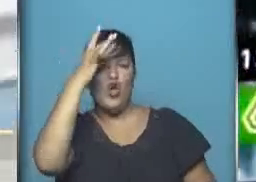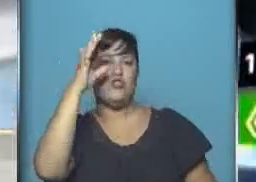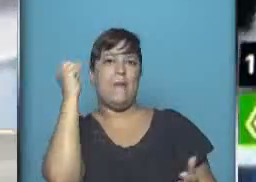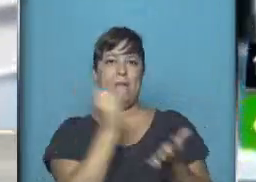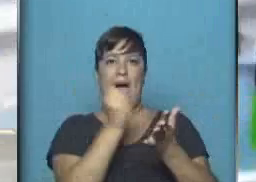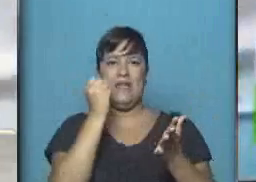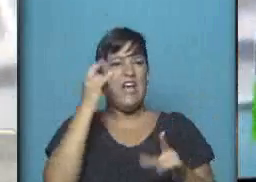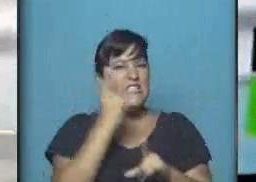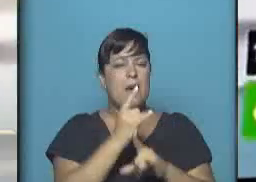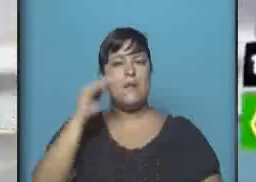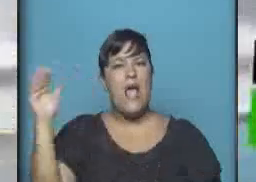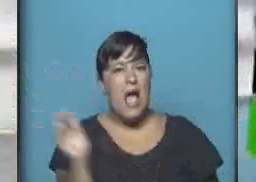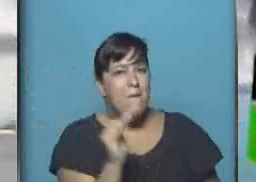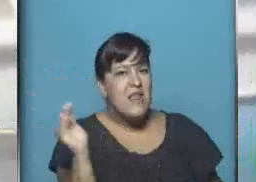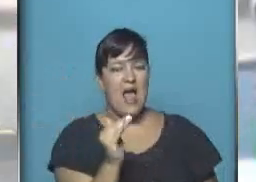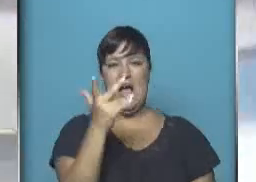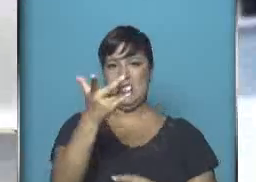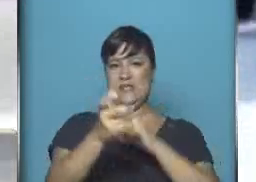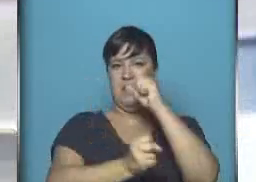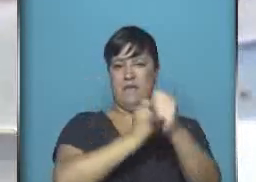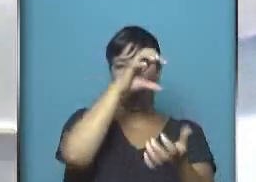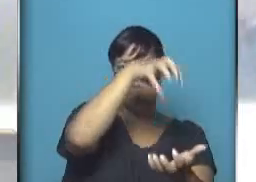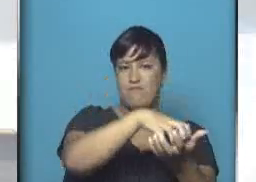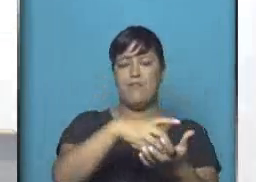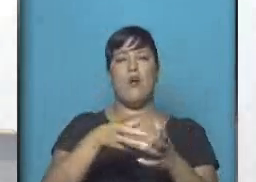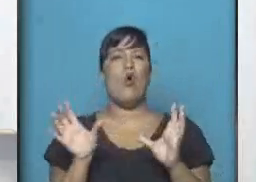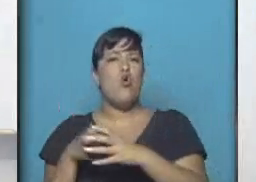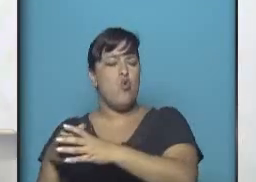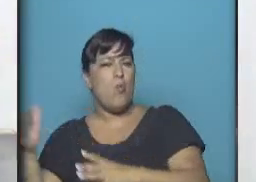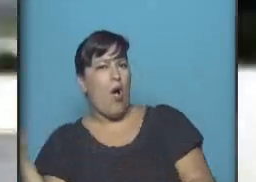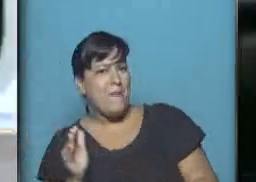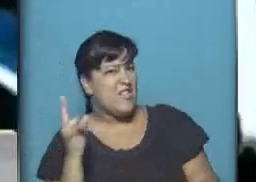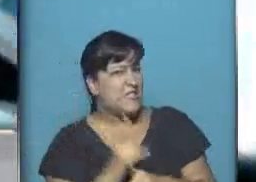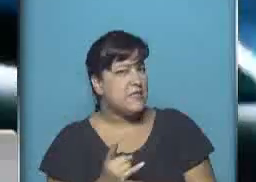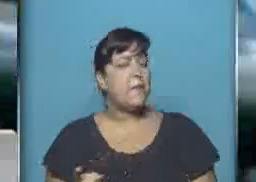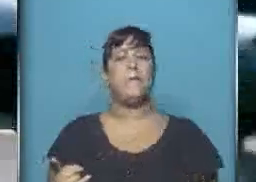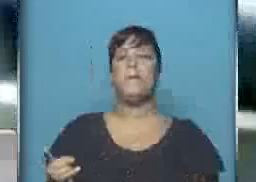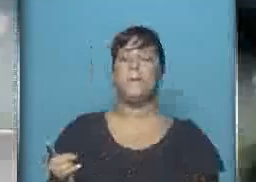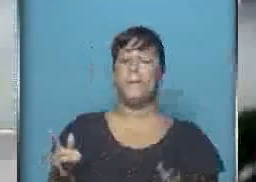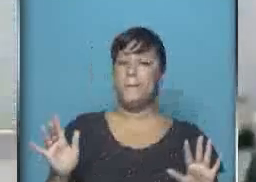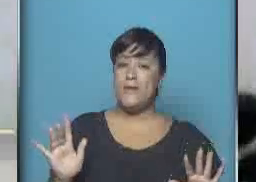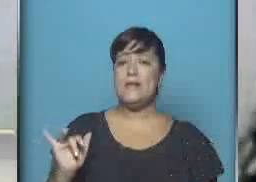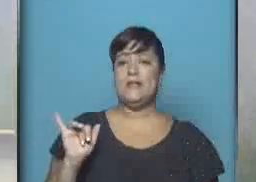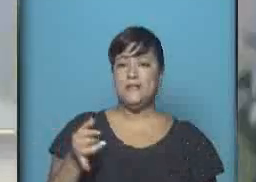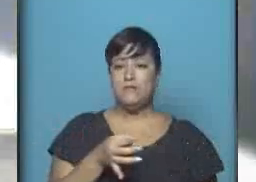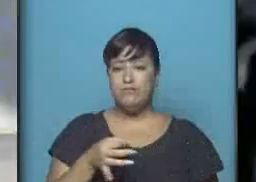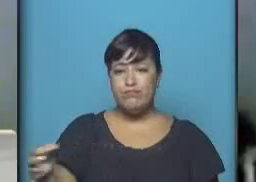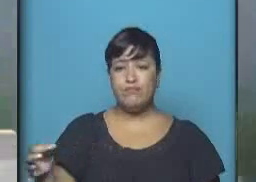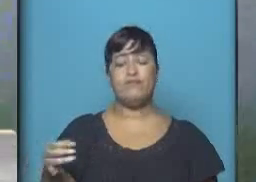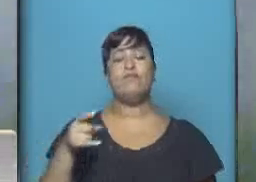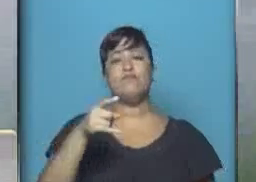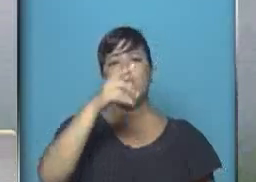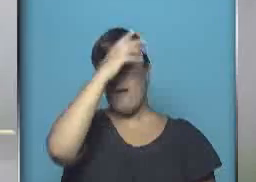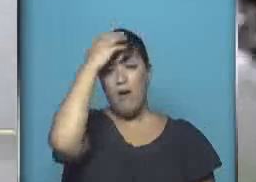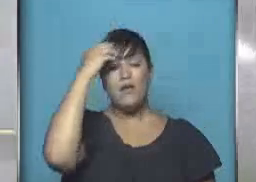permanentes que tenía el semanario por parte de diferentes grupos. Pues sí, efectivamente, este semanario había